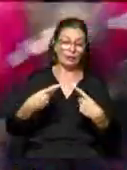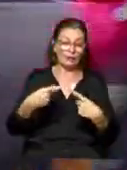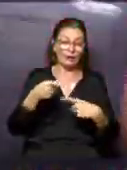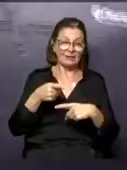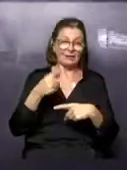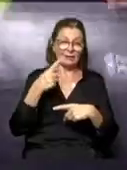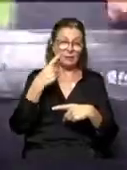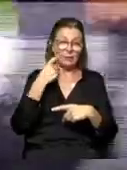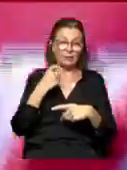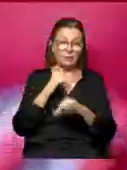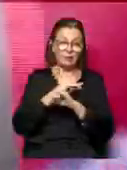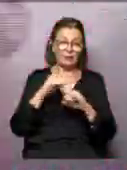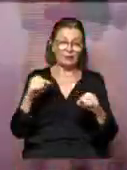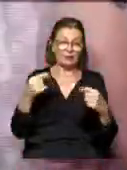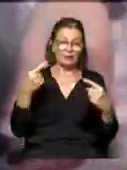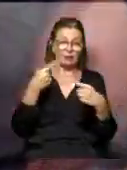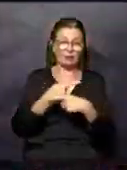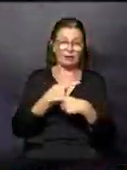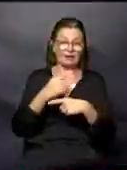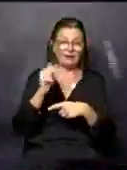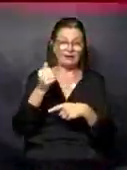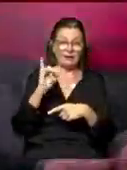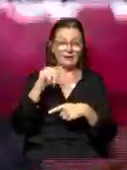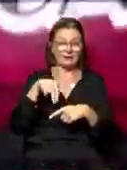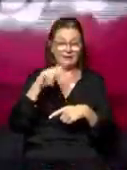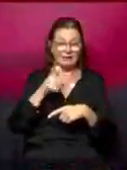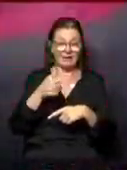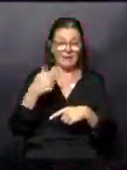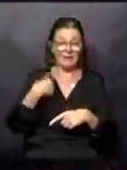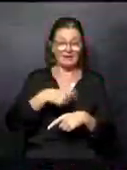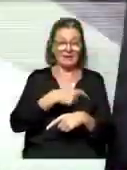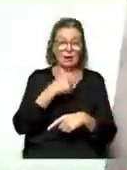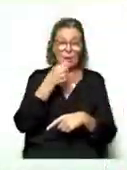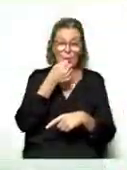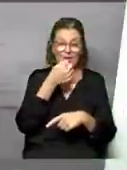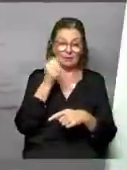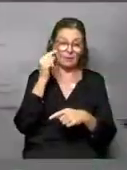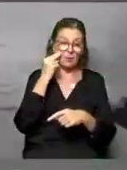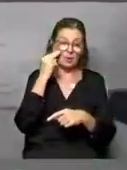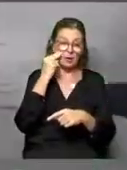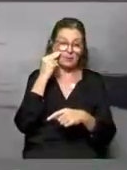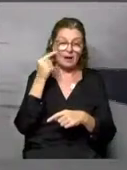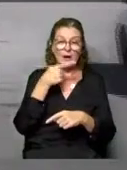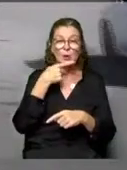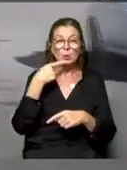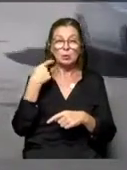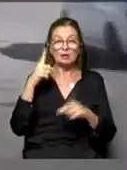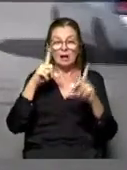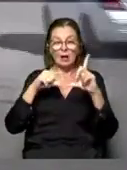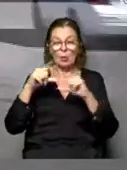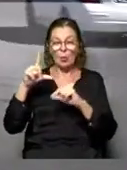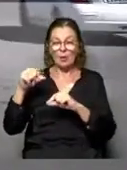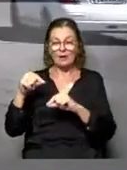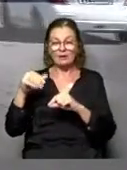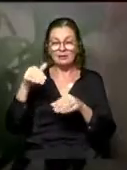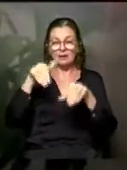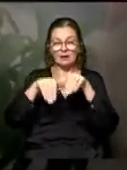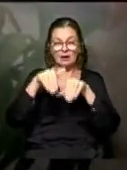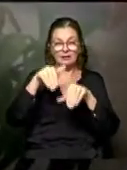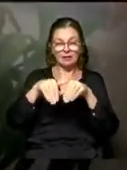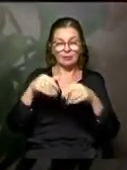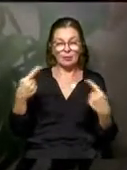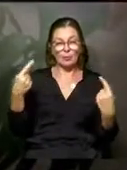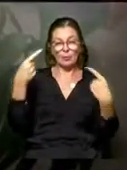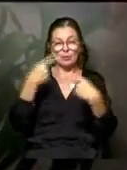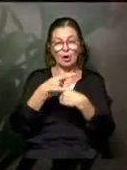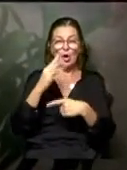dio cuando finalizó el partido entre Racing y Peñarol, donde fue agredido un juez de línea. En Rusia, las encuestas a boca de urna de los candidatos